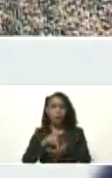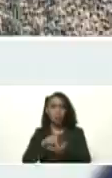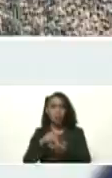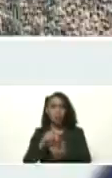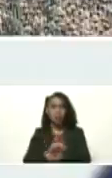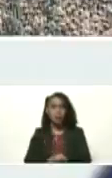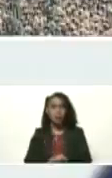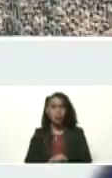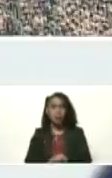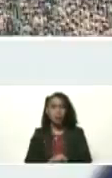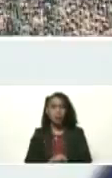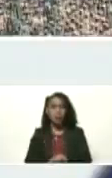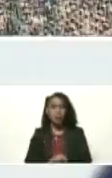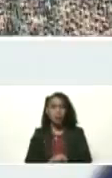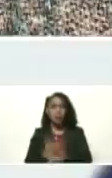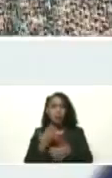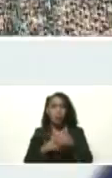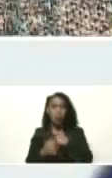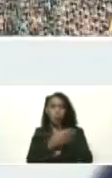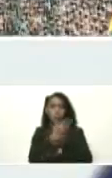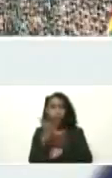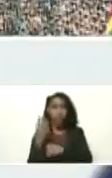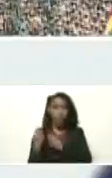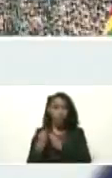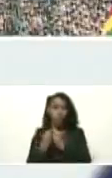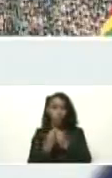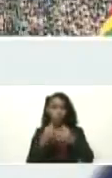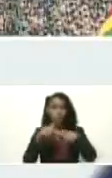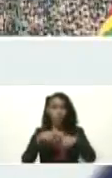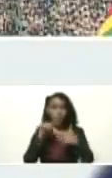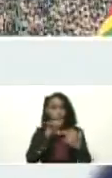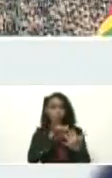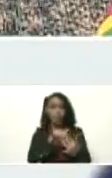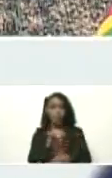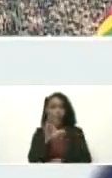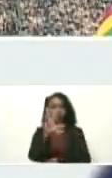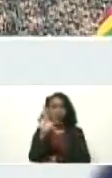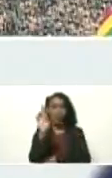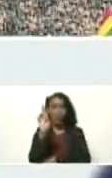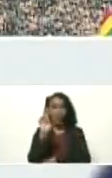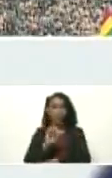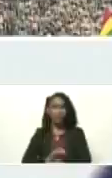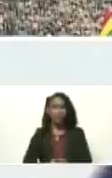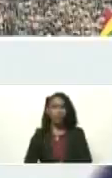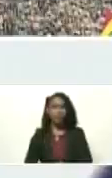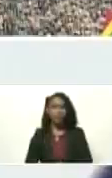Vamos. ¿Ustedes me van a acompañar en esta batalla de las 3R?